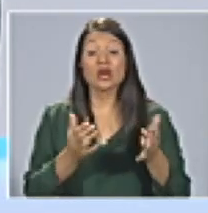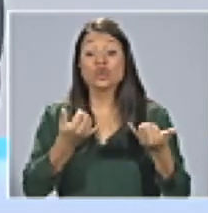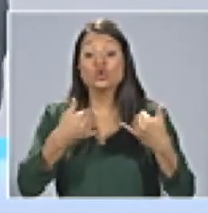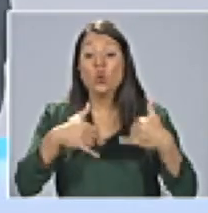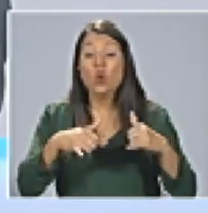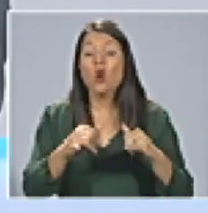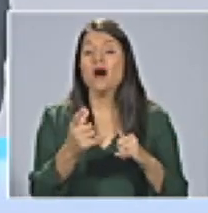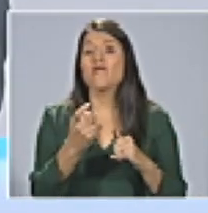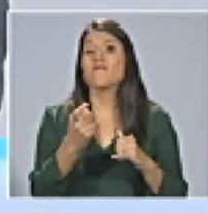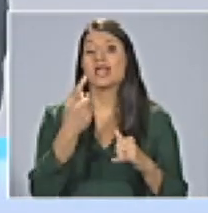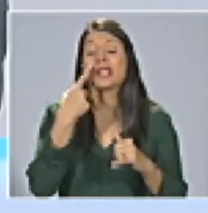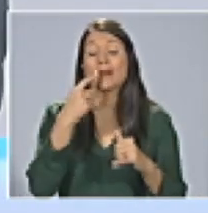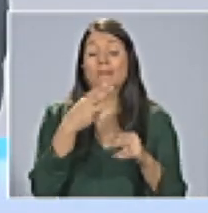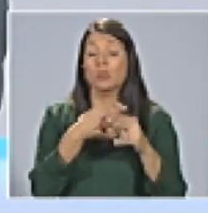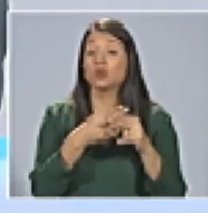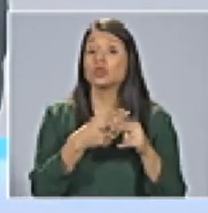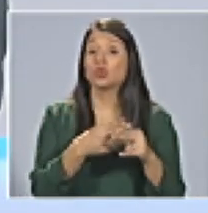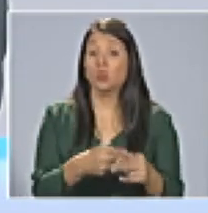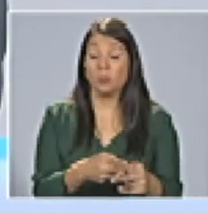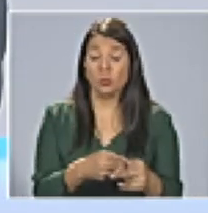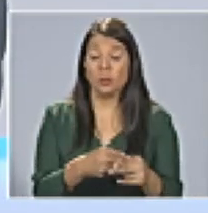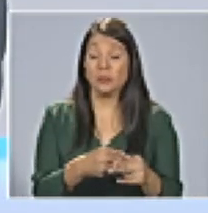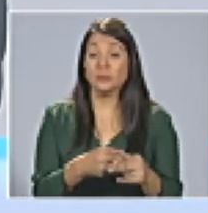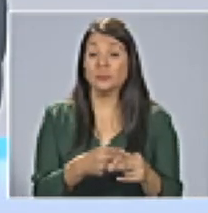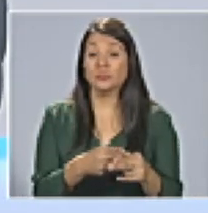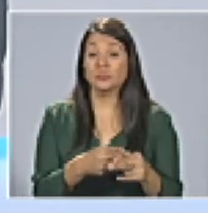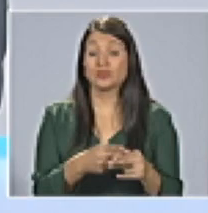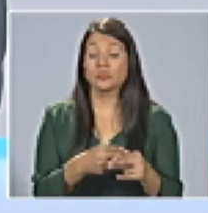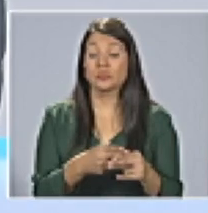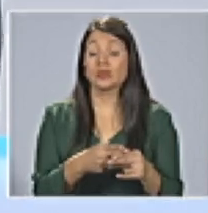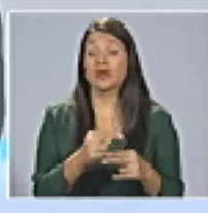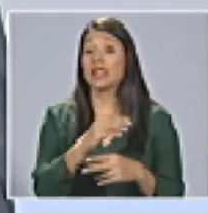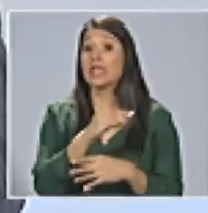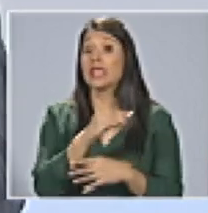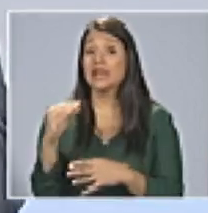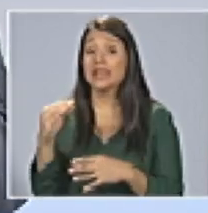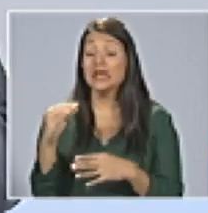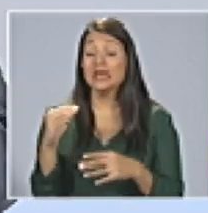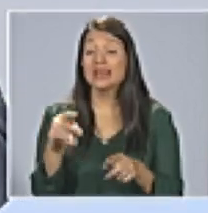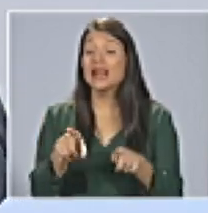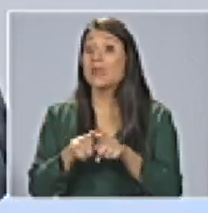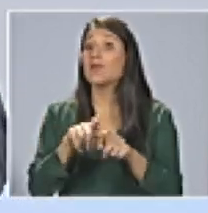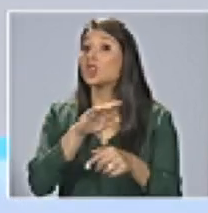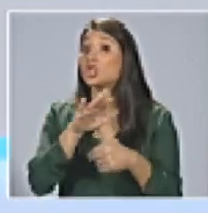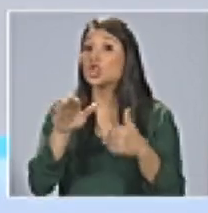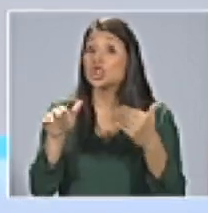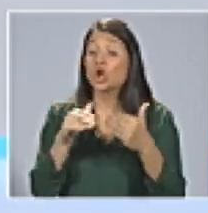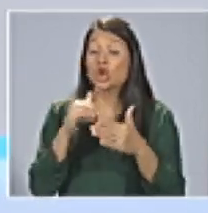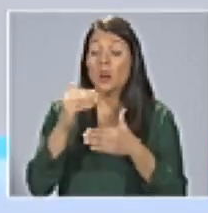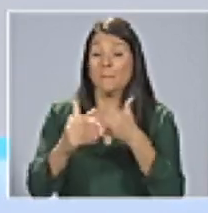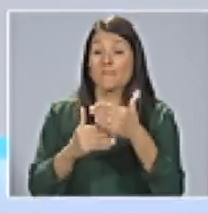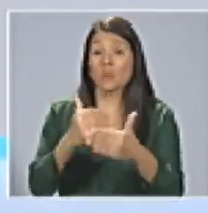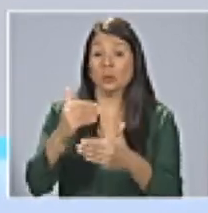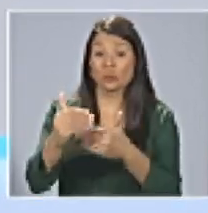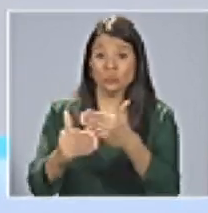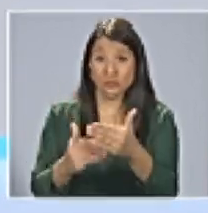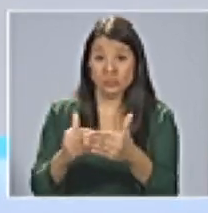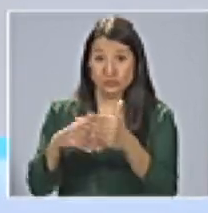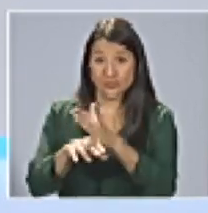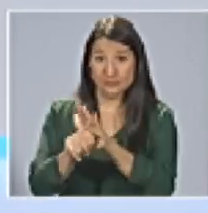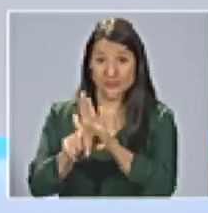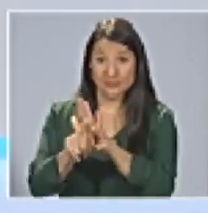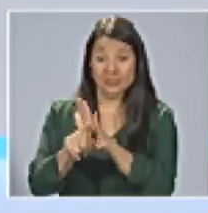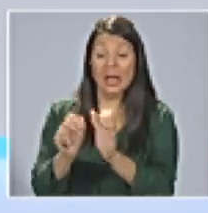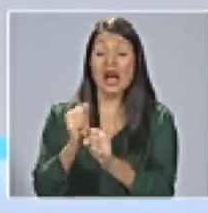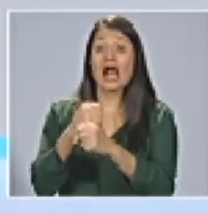faltan en la magistratura de nuestro país y todo el proceso legislativo que complica el